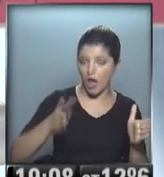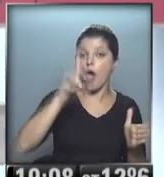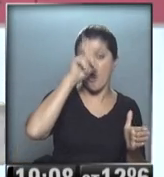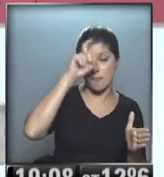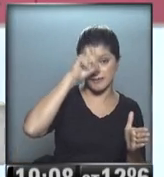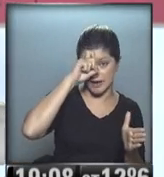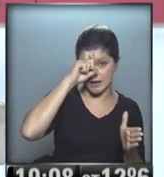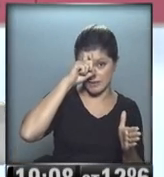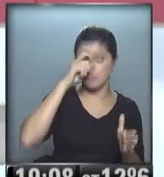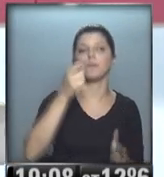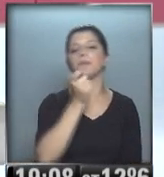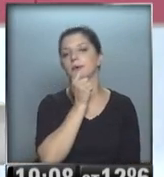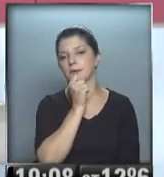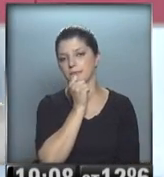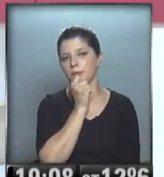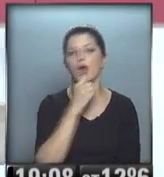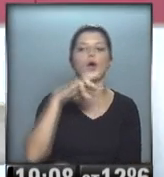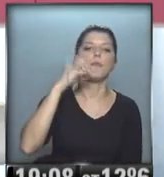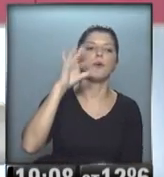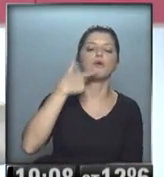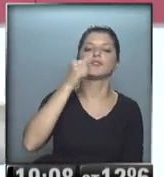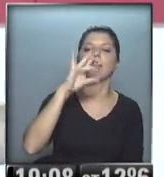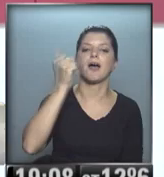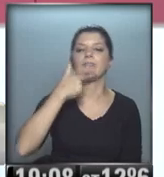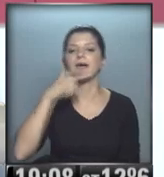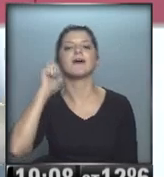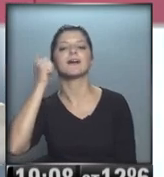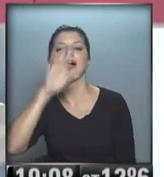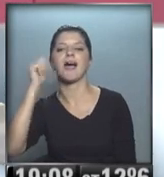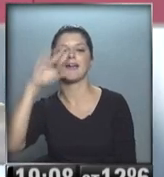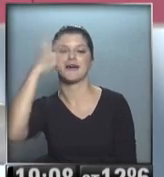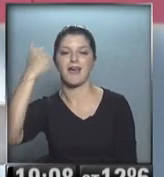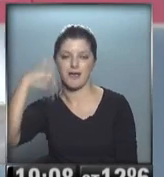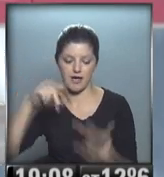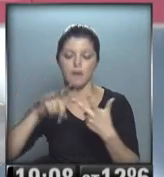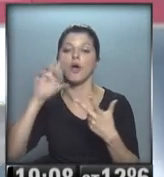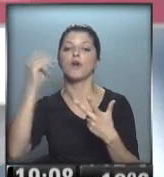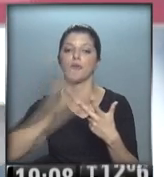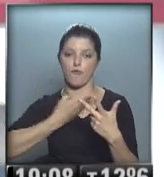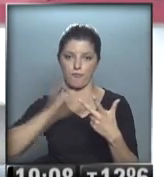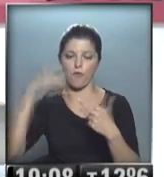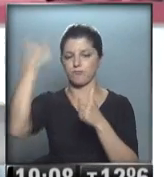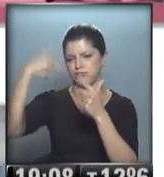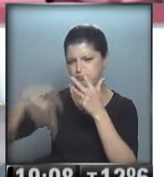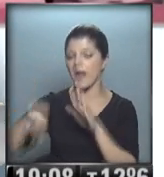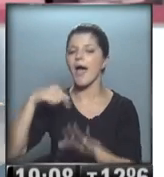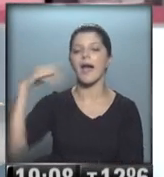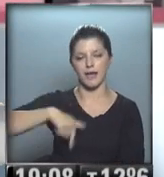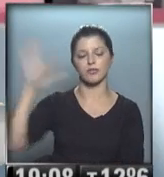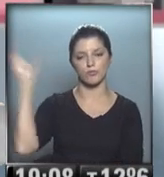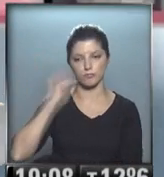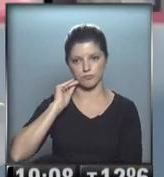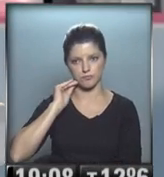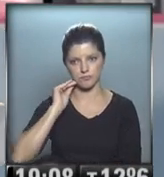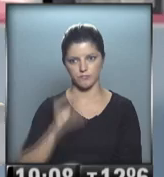de referencia, que son, entre otros, el Posadas, el Garrahan, el Rofo, etcétera, etcétera. Te escuchamos, Bustos Villar.